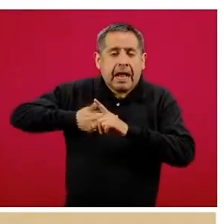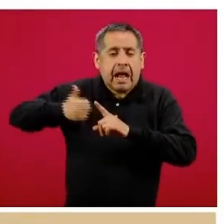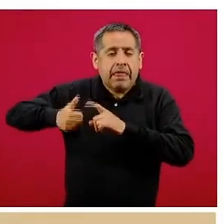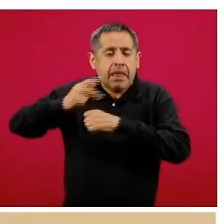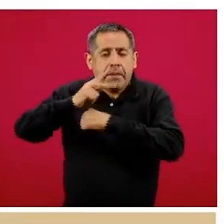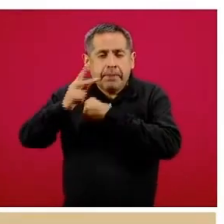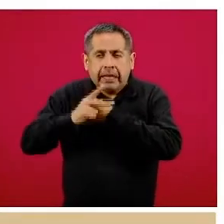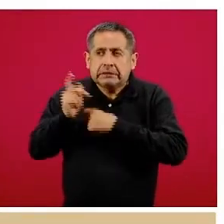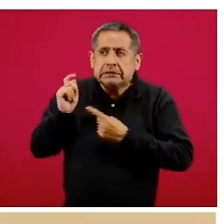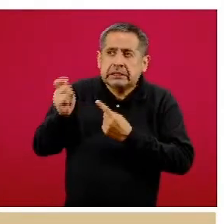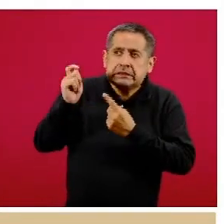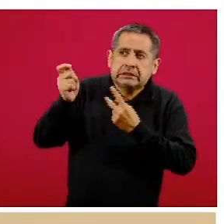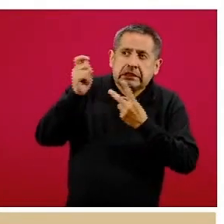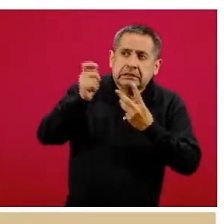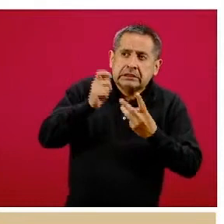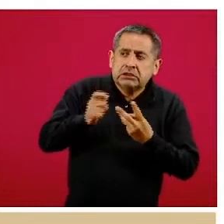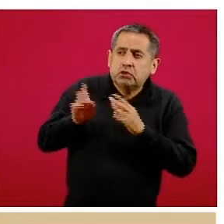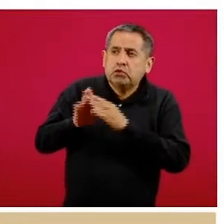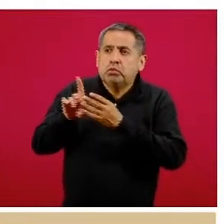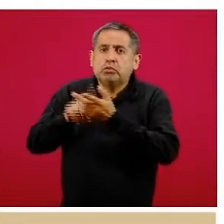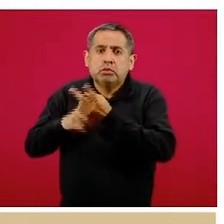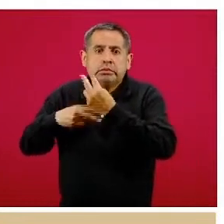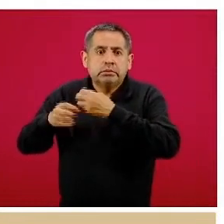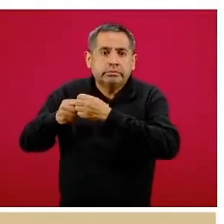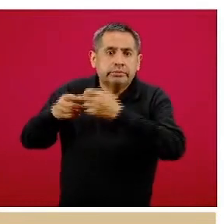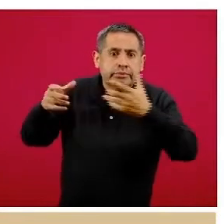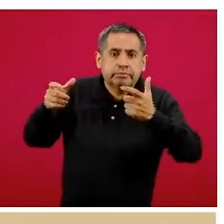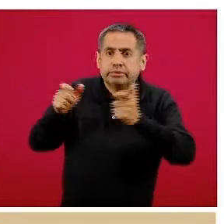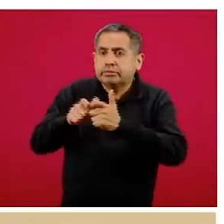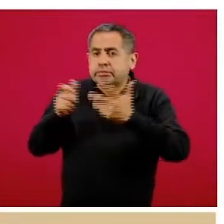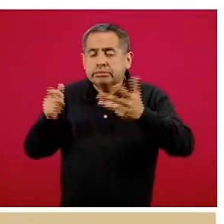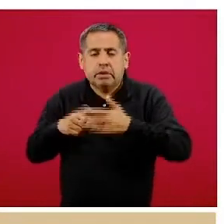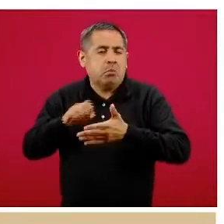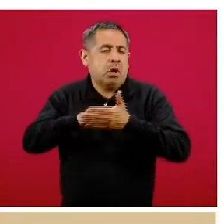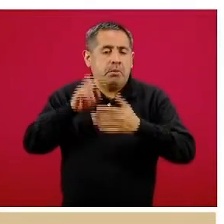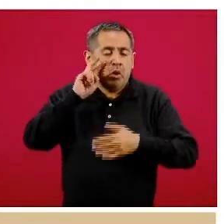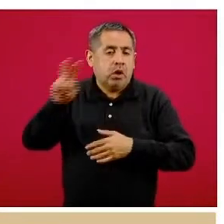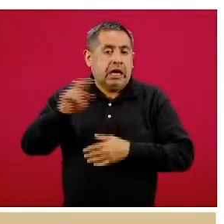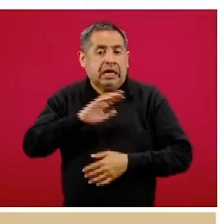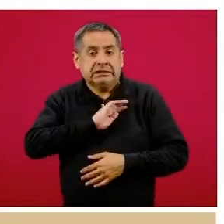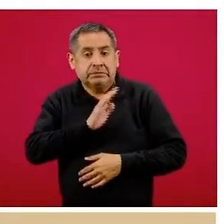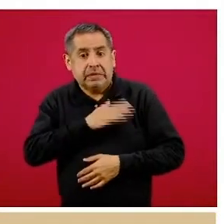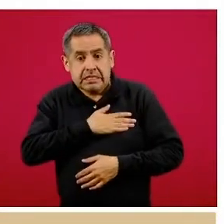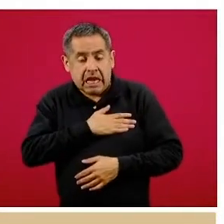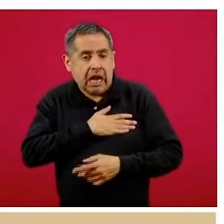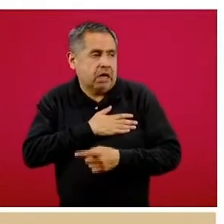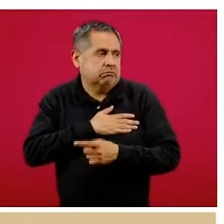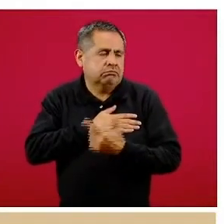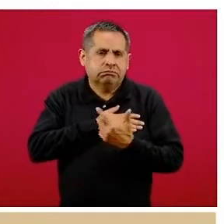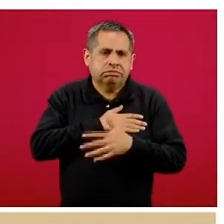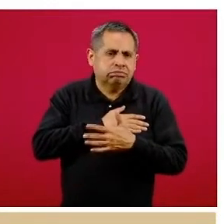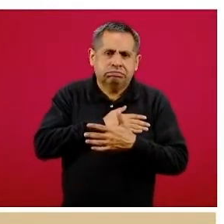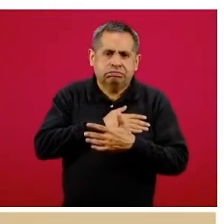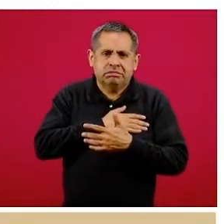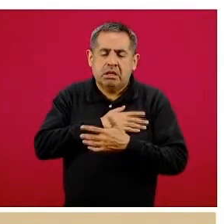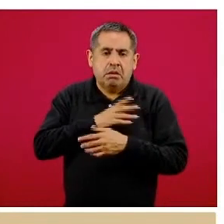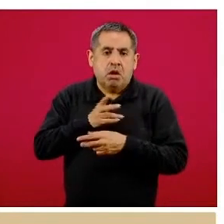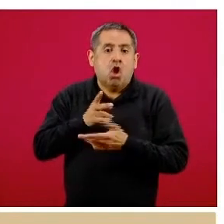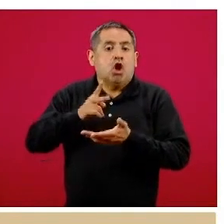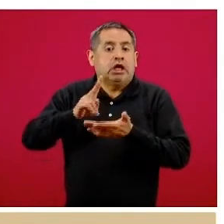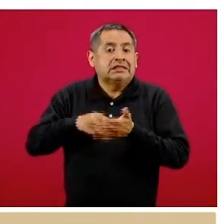país prácticamente de Europa cómo se comportan, y que vemos países, por ejemplo, como España, que tienen una segunda